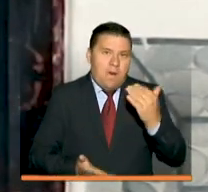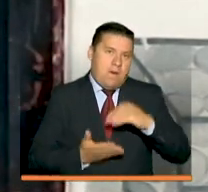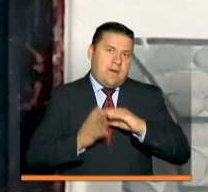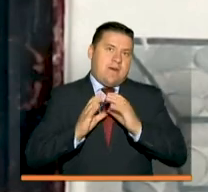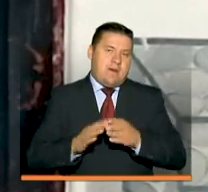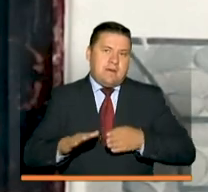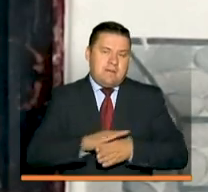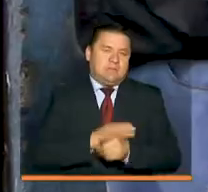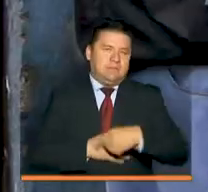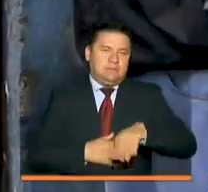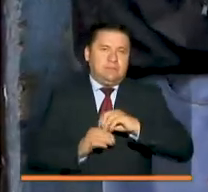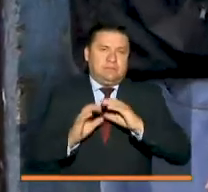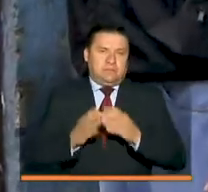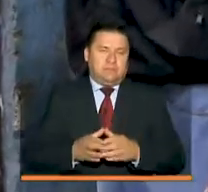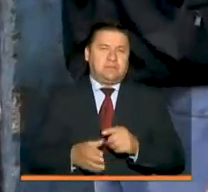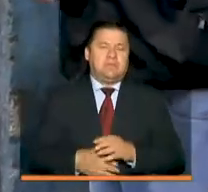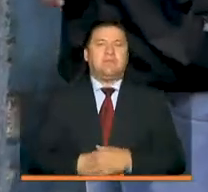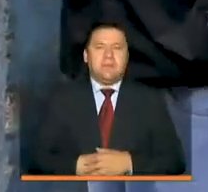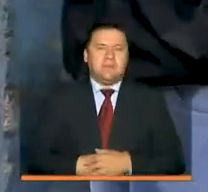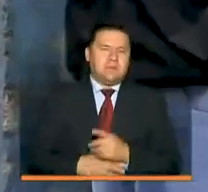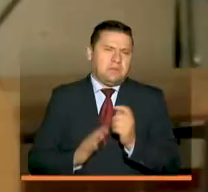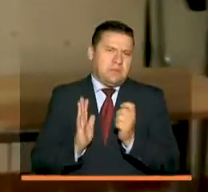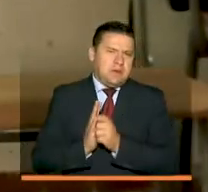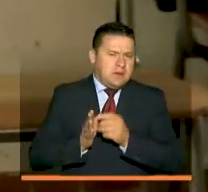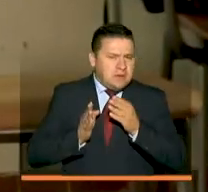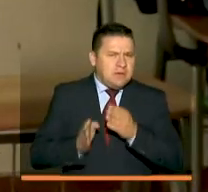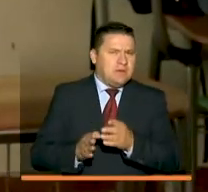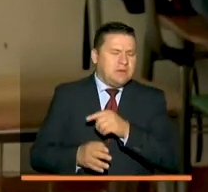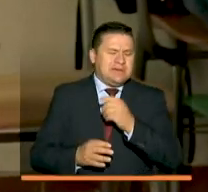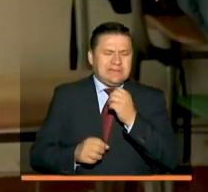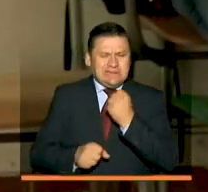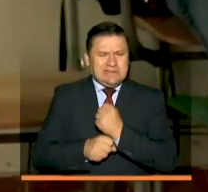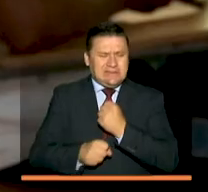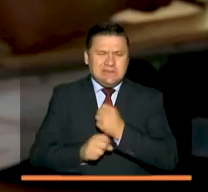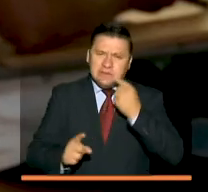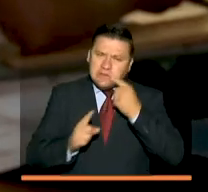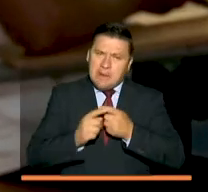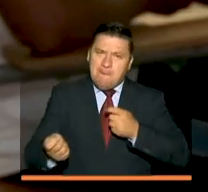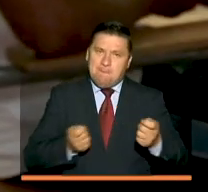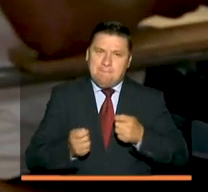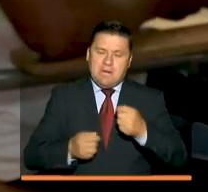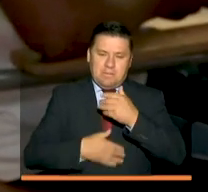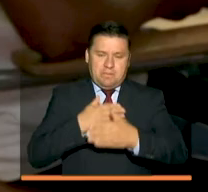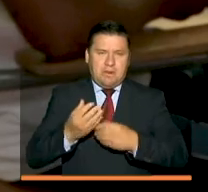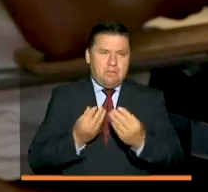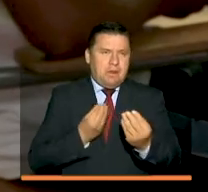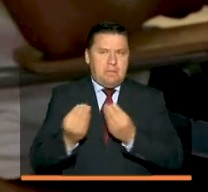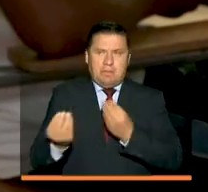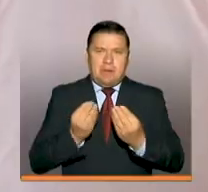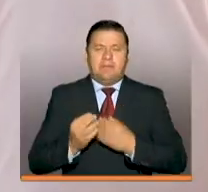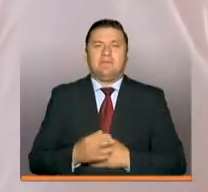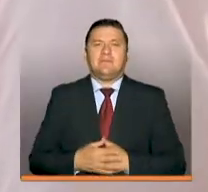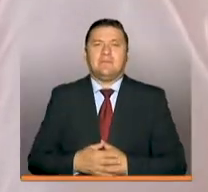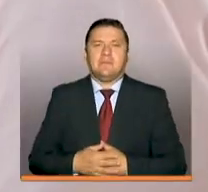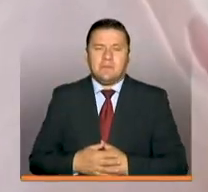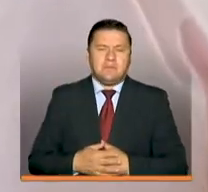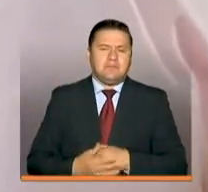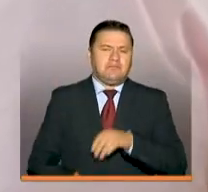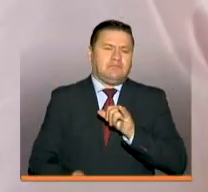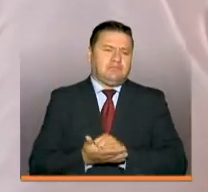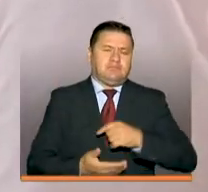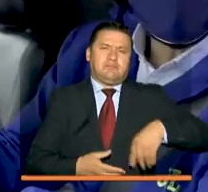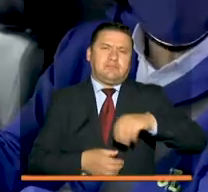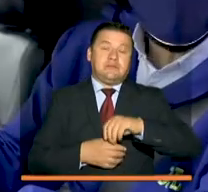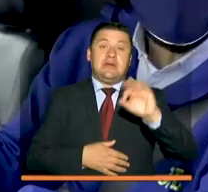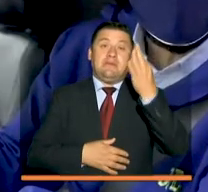regresaran nuevamente al aula de clase y por eso canalizamos esta intención manejando el proceso de alternancia. De la misma forma,